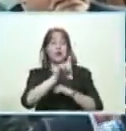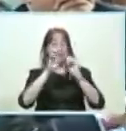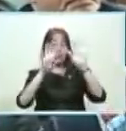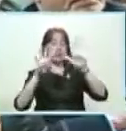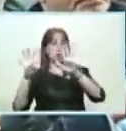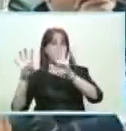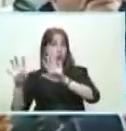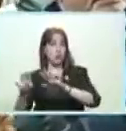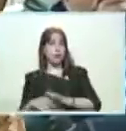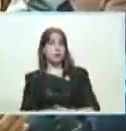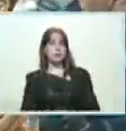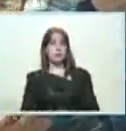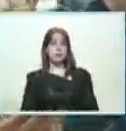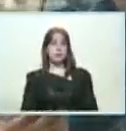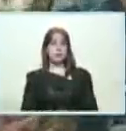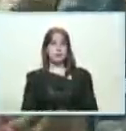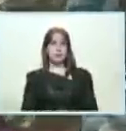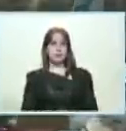1999.